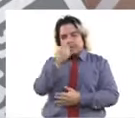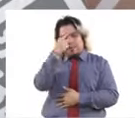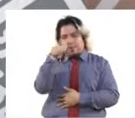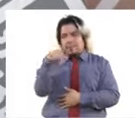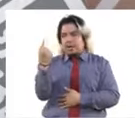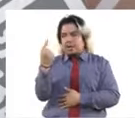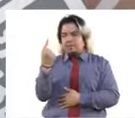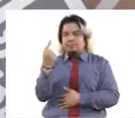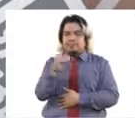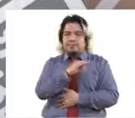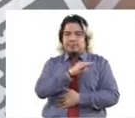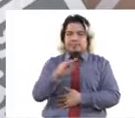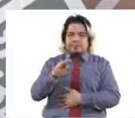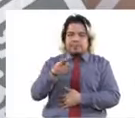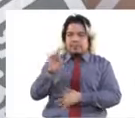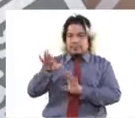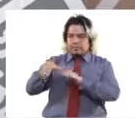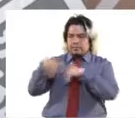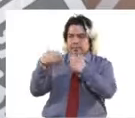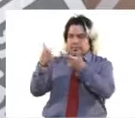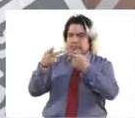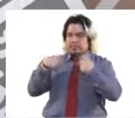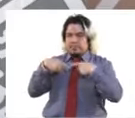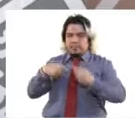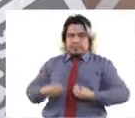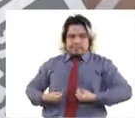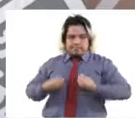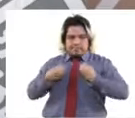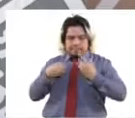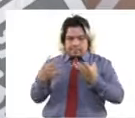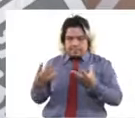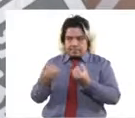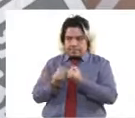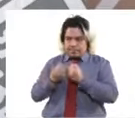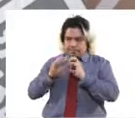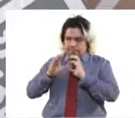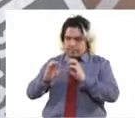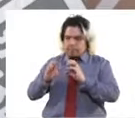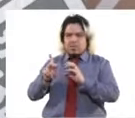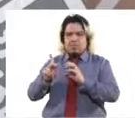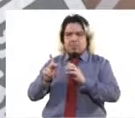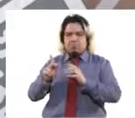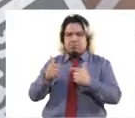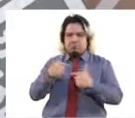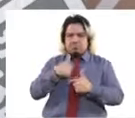la seguridad de todos los habitantes. ¿Por qué lo hacemos?